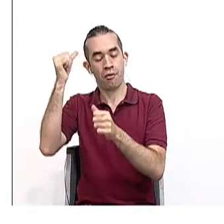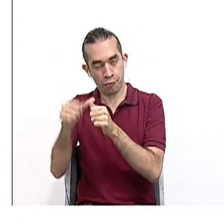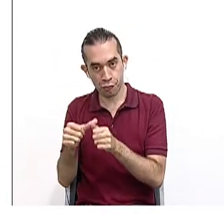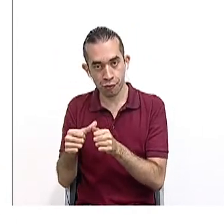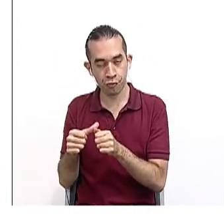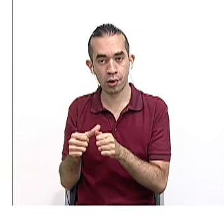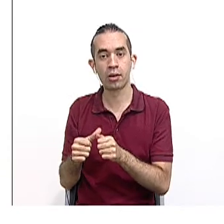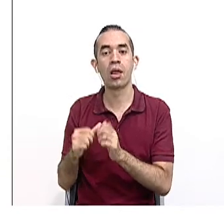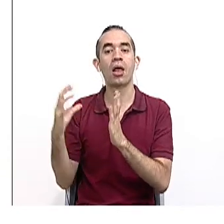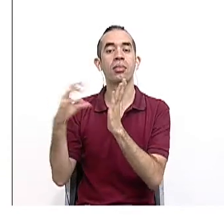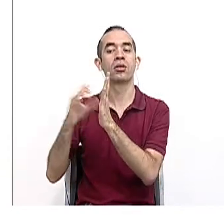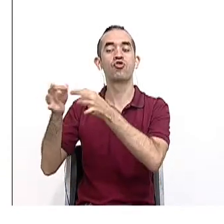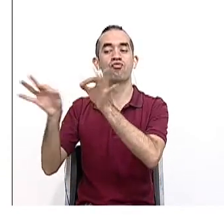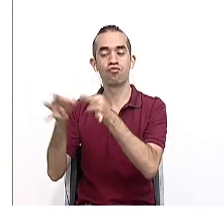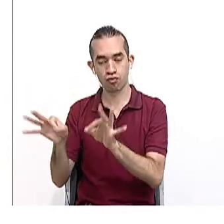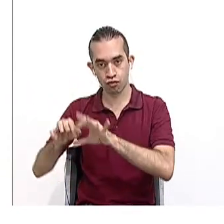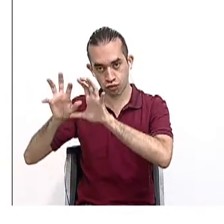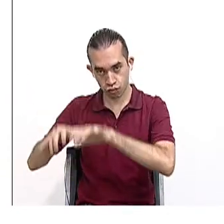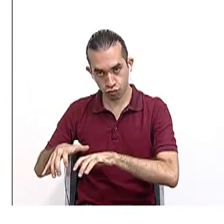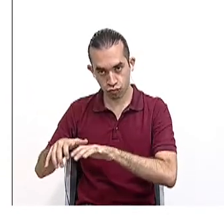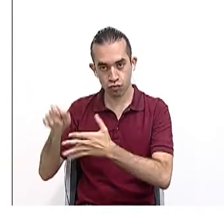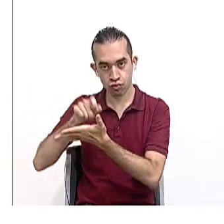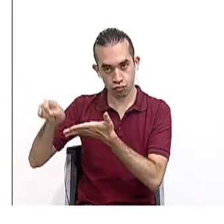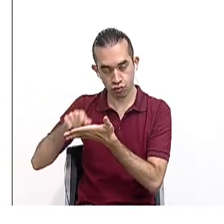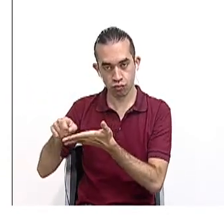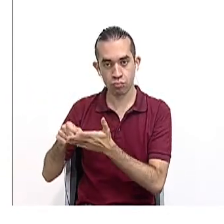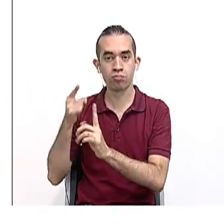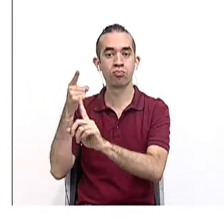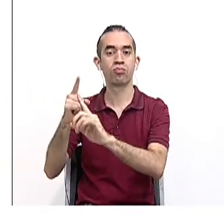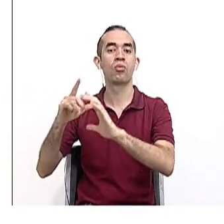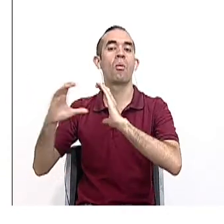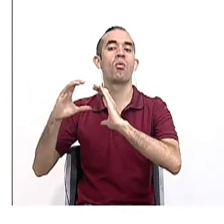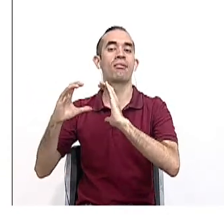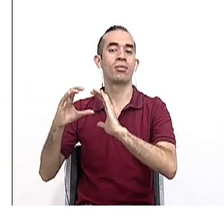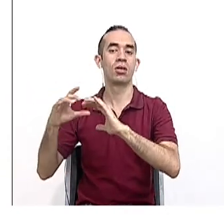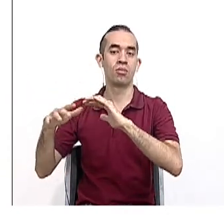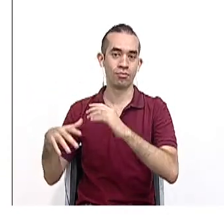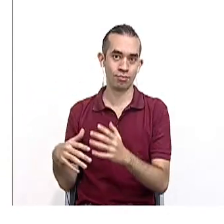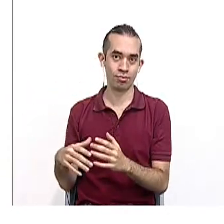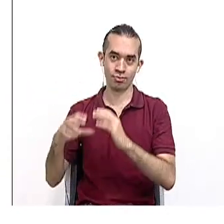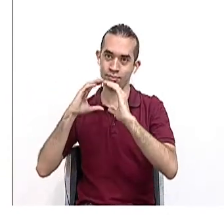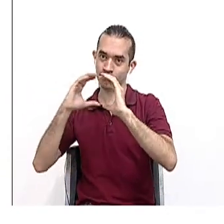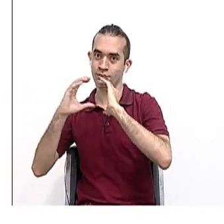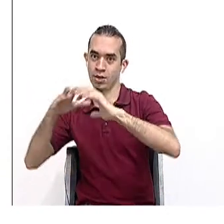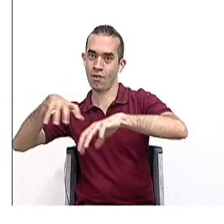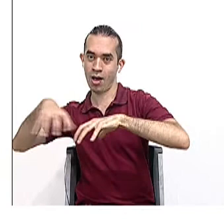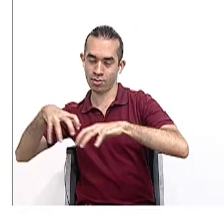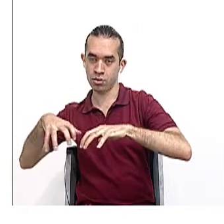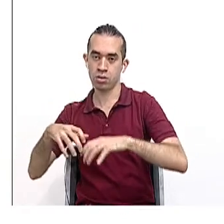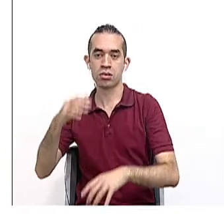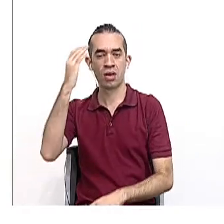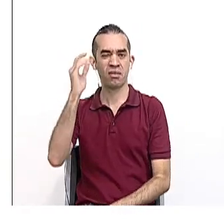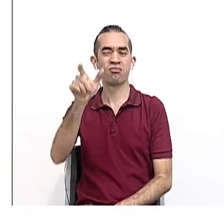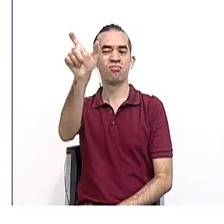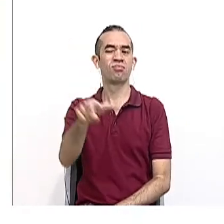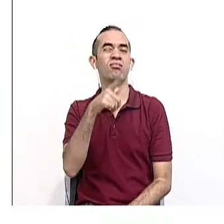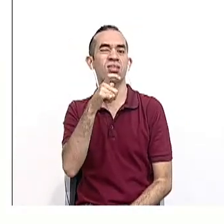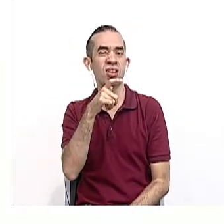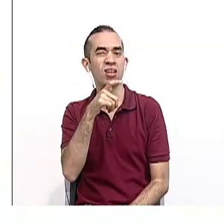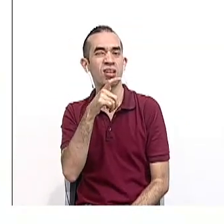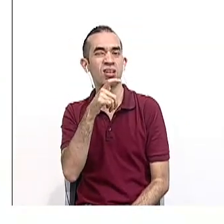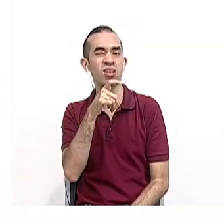claro para quién va dirigido o para qué va dirigido. ¿Quién va a leer el texto? ¿Va a entender